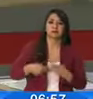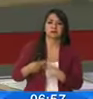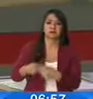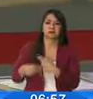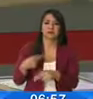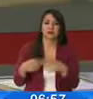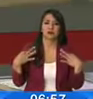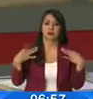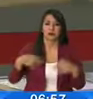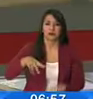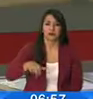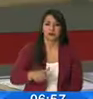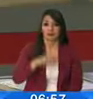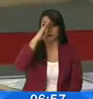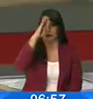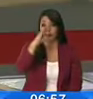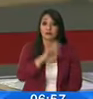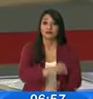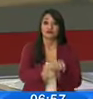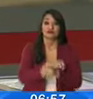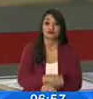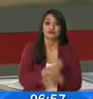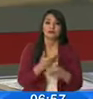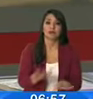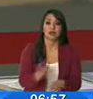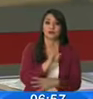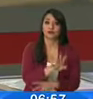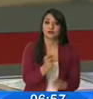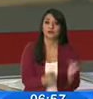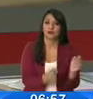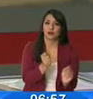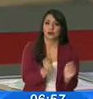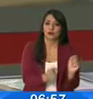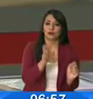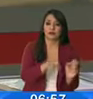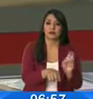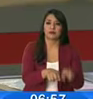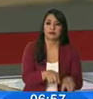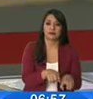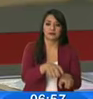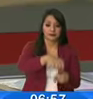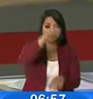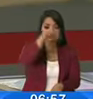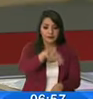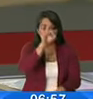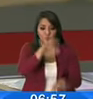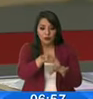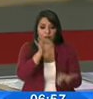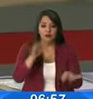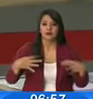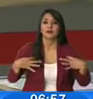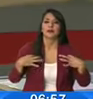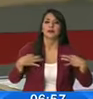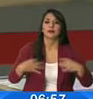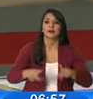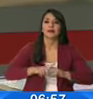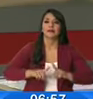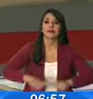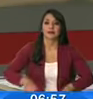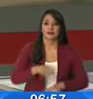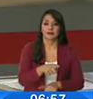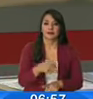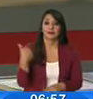detenidas por la policía. Esas fueron detenidas en el vehículo que se movilizaban. Ahí encontraron una variedad de prendas de vestir que no